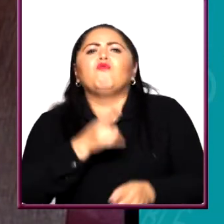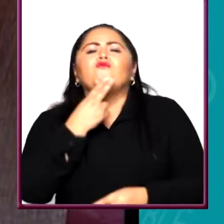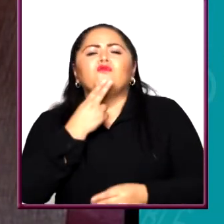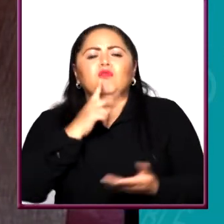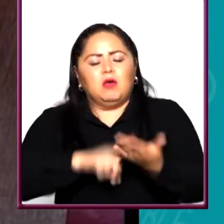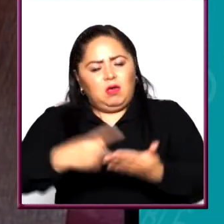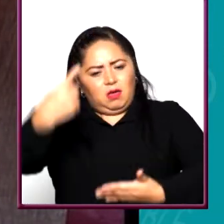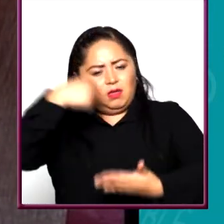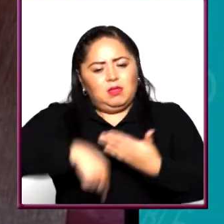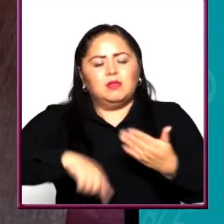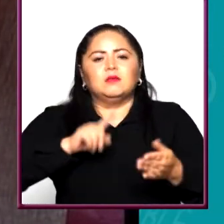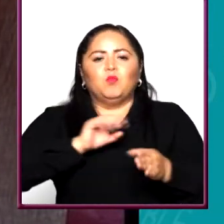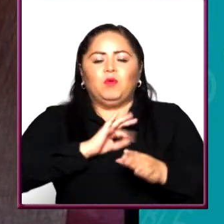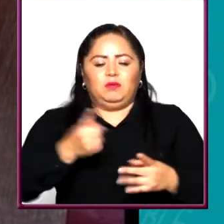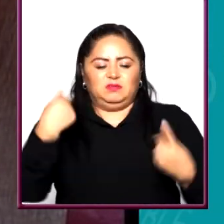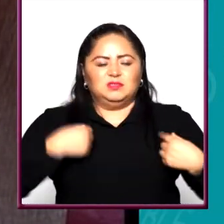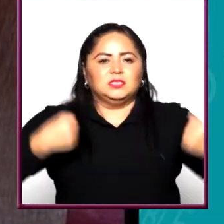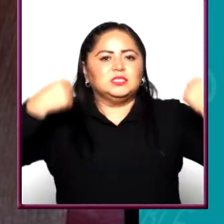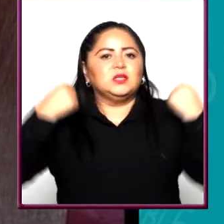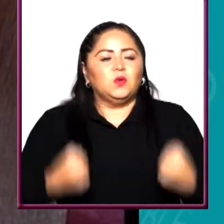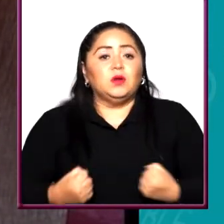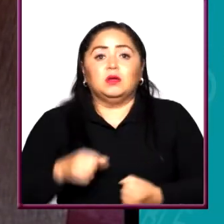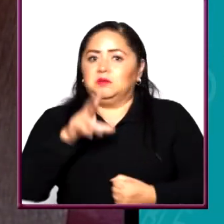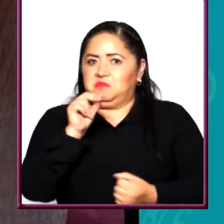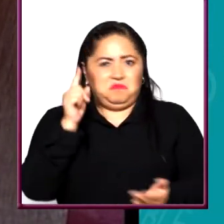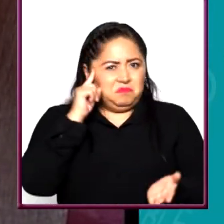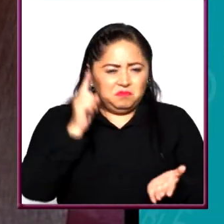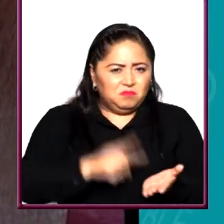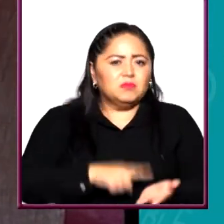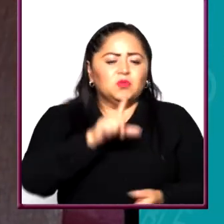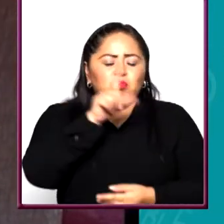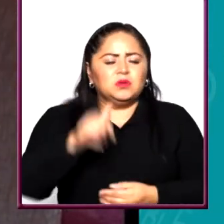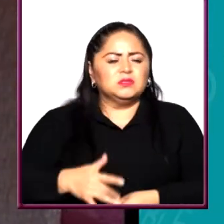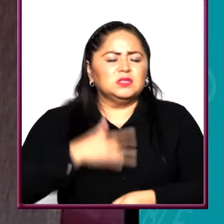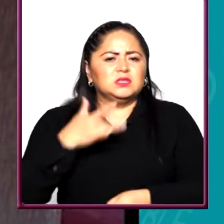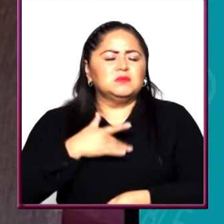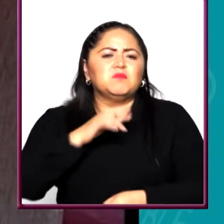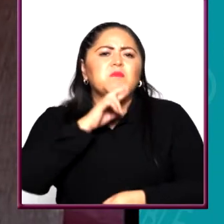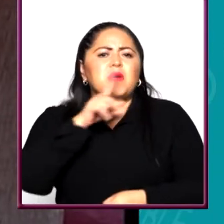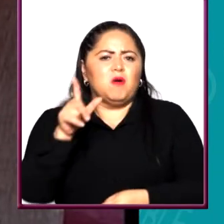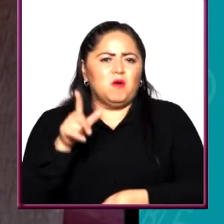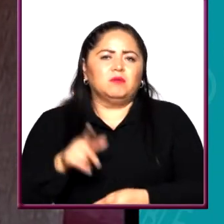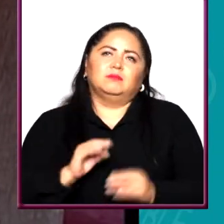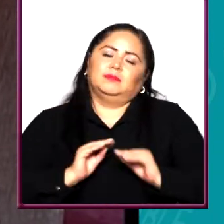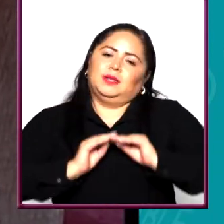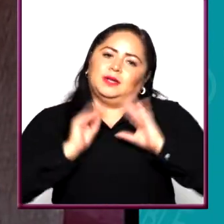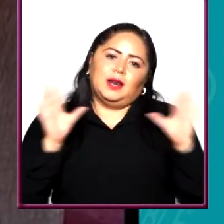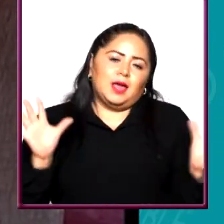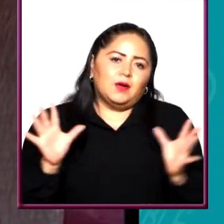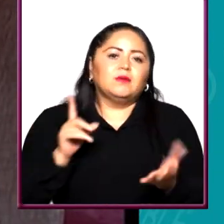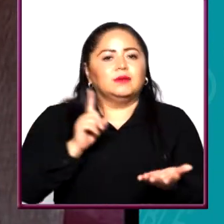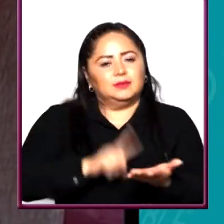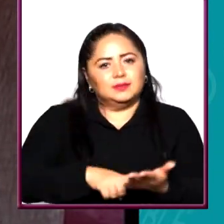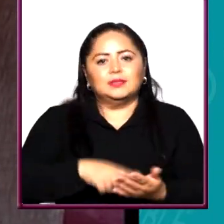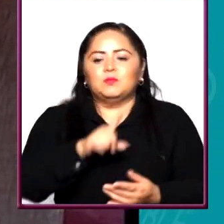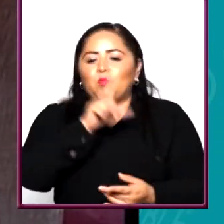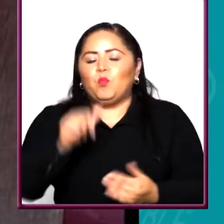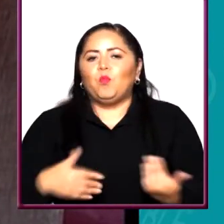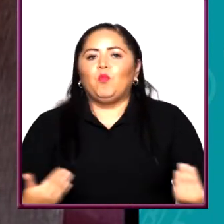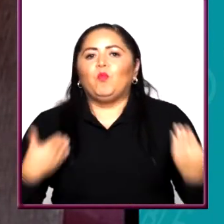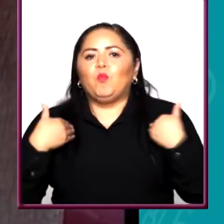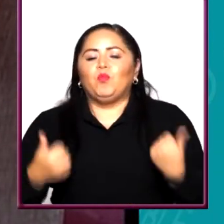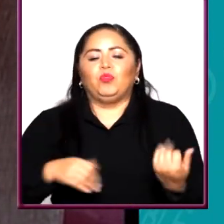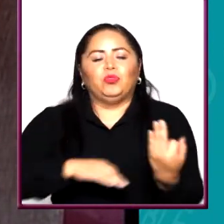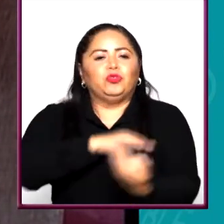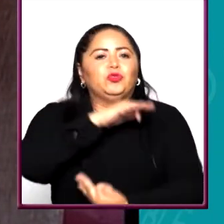funcionas por dentro y eso te hace sentir más segura por fuera. Y aunque no lo creas, te vas a sentir mucho mejor. Claro